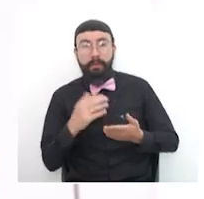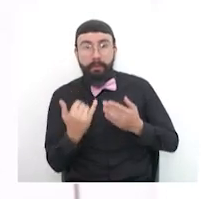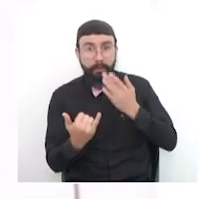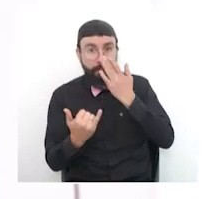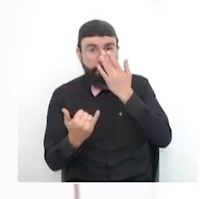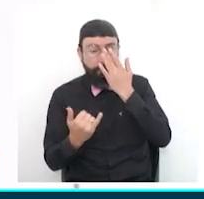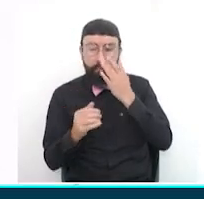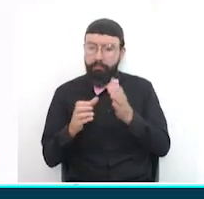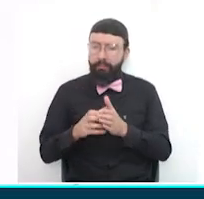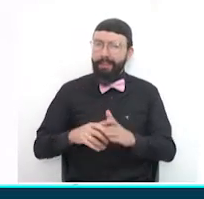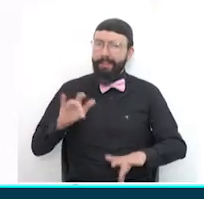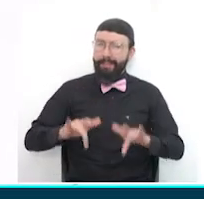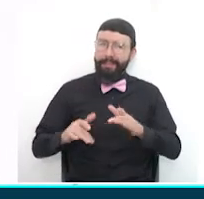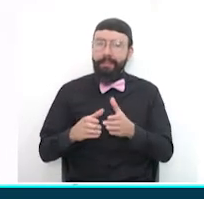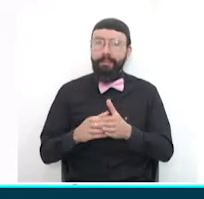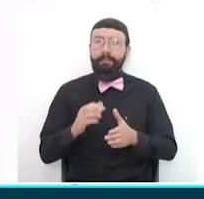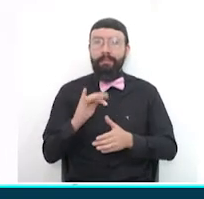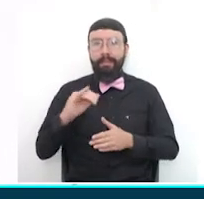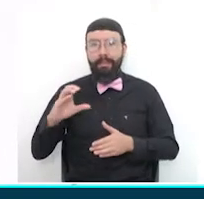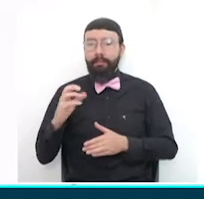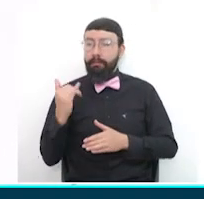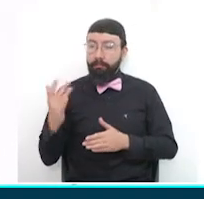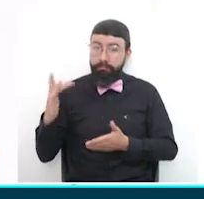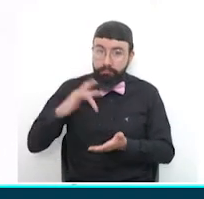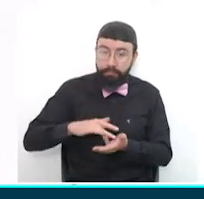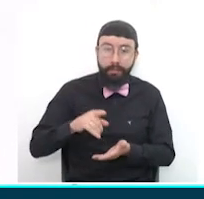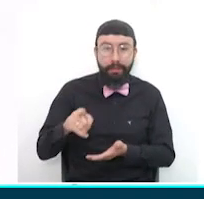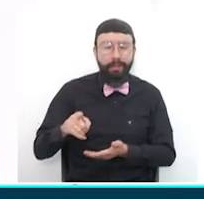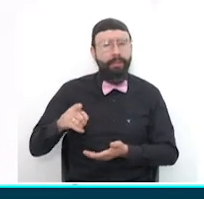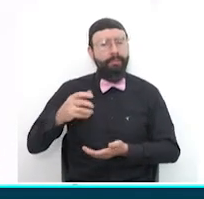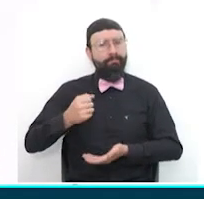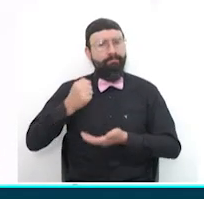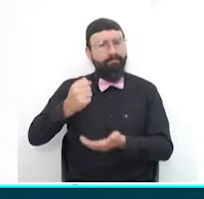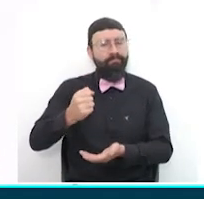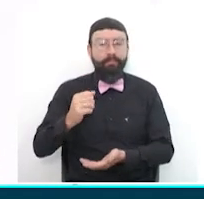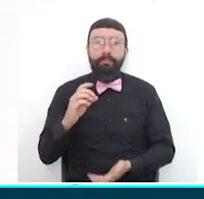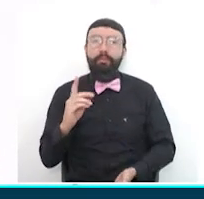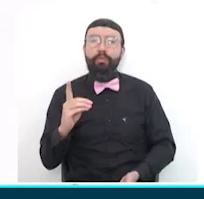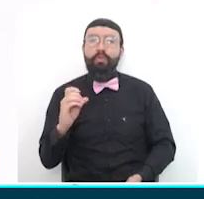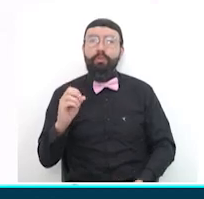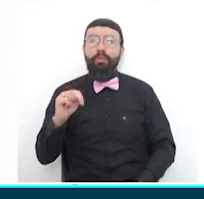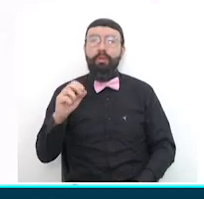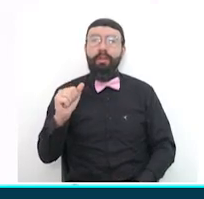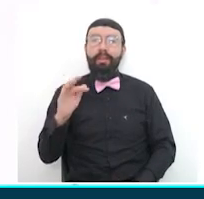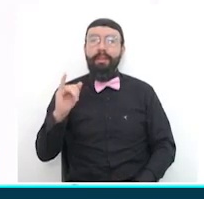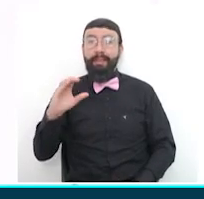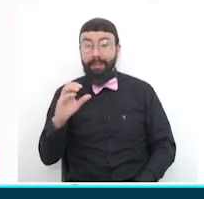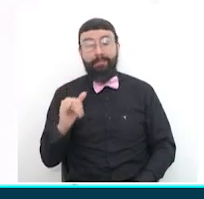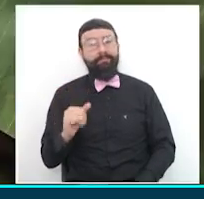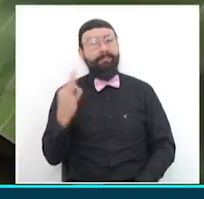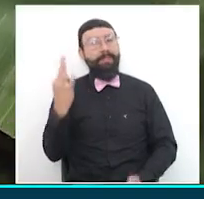de la Secretaría de las TIC, lidera la campaña DonaTIC. Más de 3.000 niños se verán beneficiados.